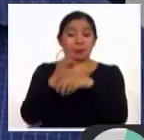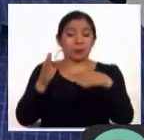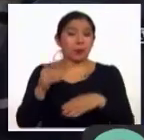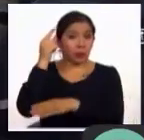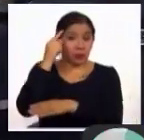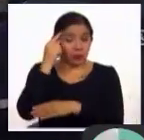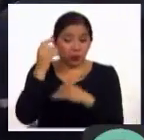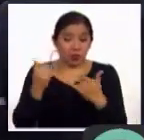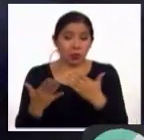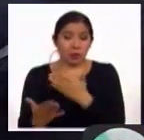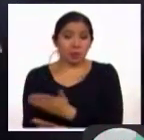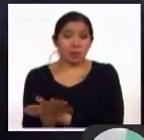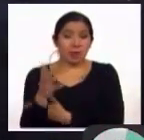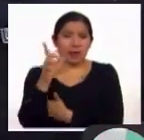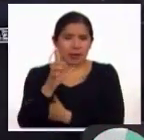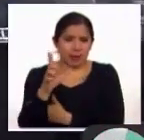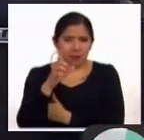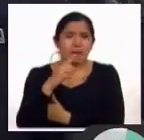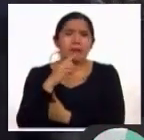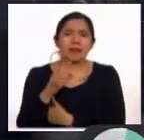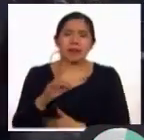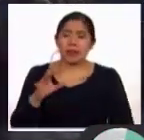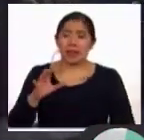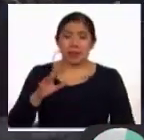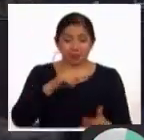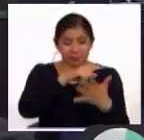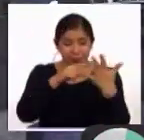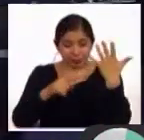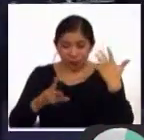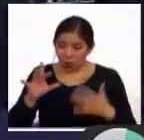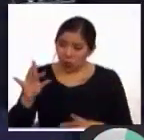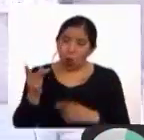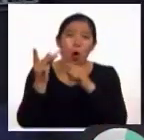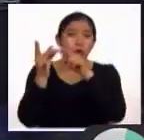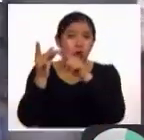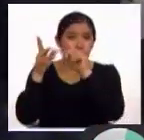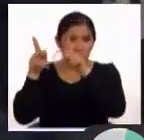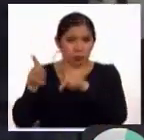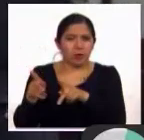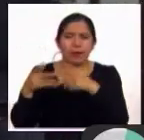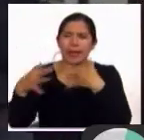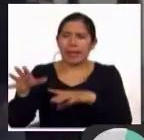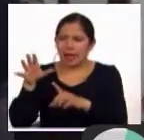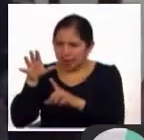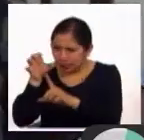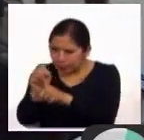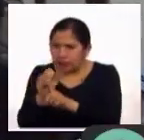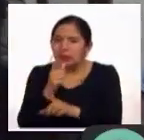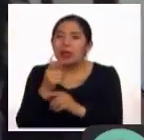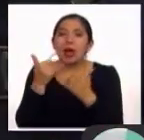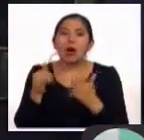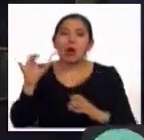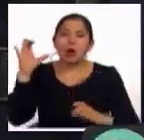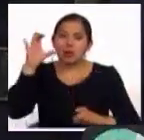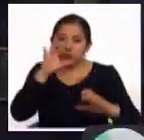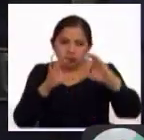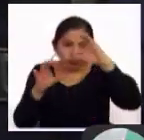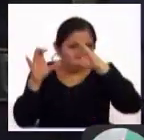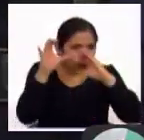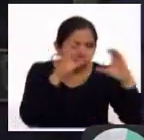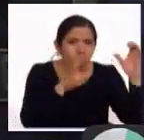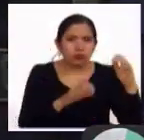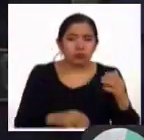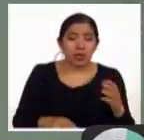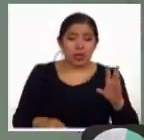de lunes que la octava persona relacionada con el atraco ya fue identificada y que su búsqueda se encuentra en ejecución. Los 6 varones